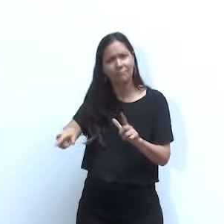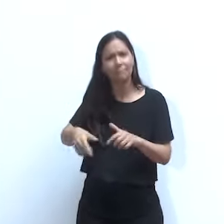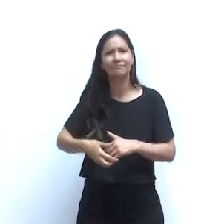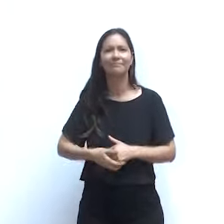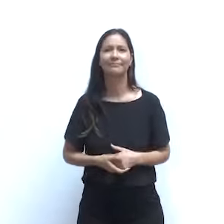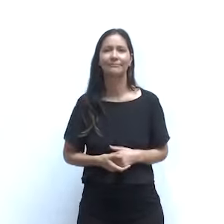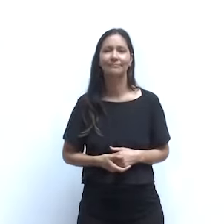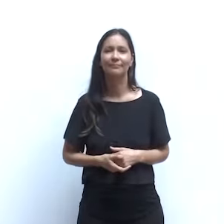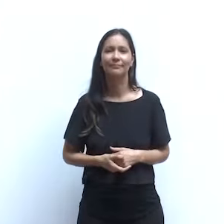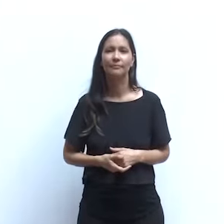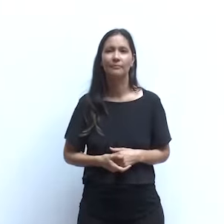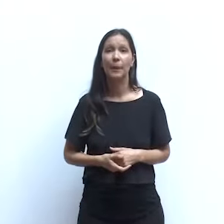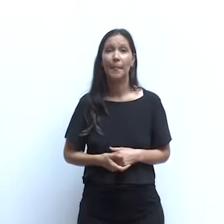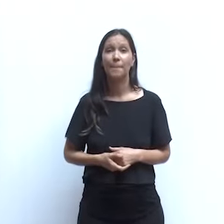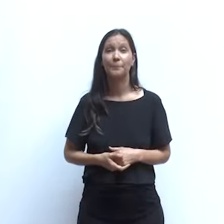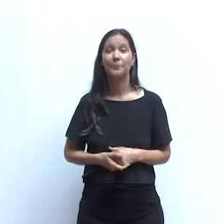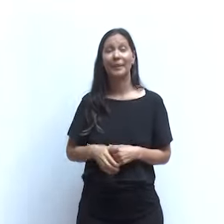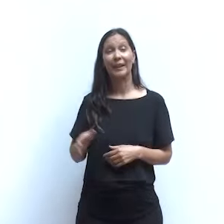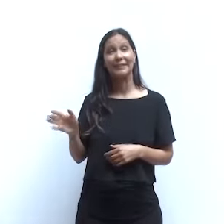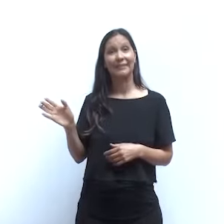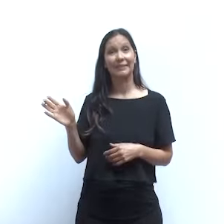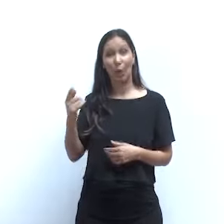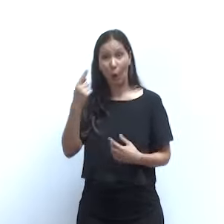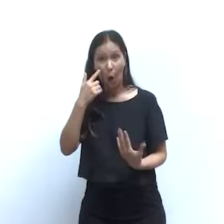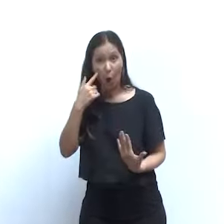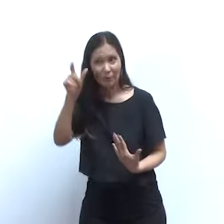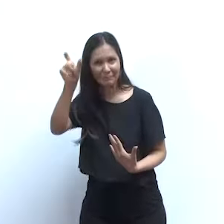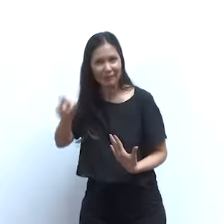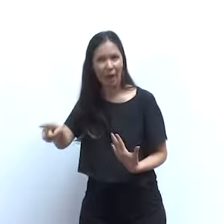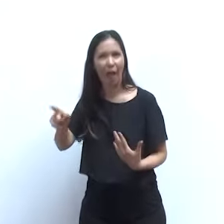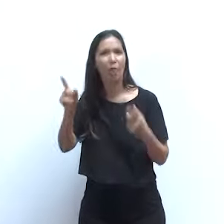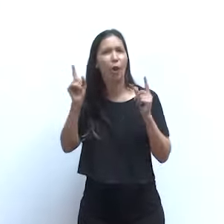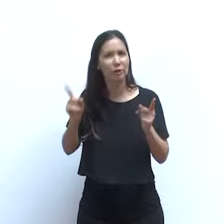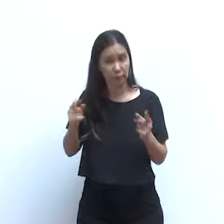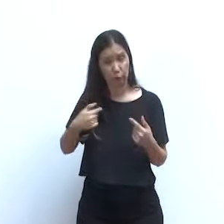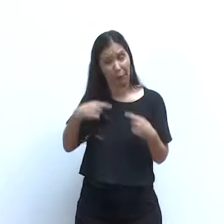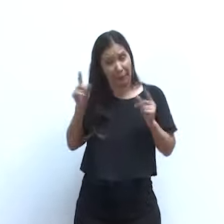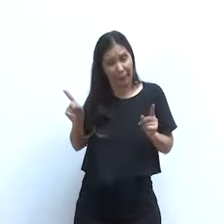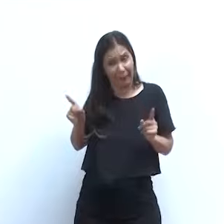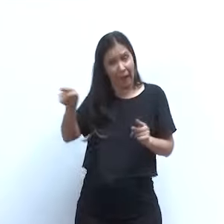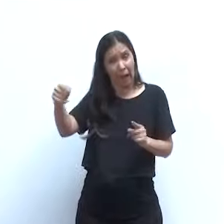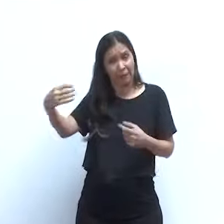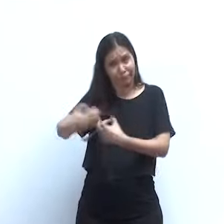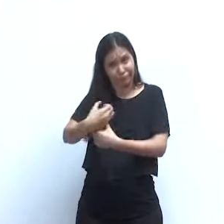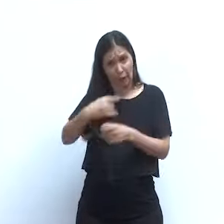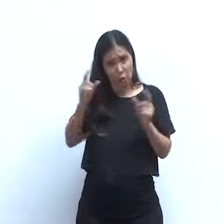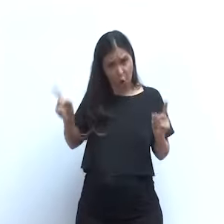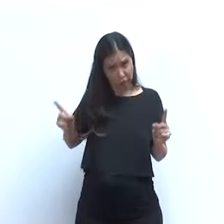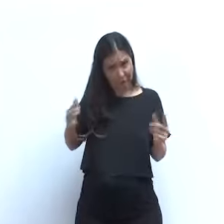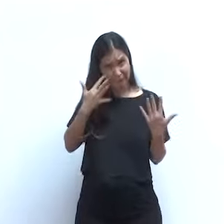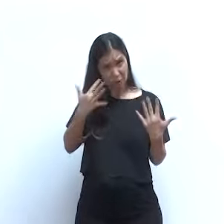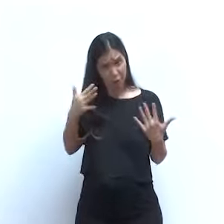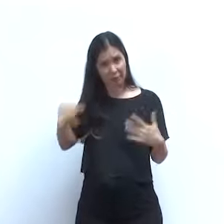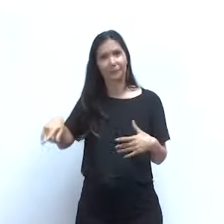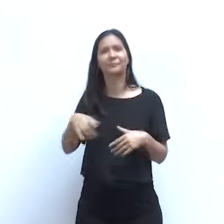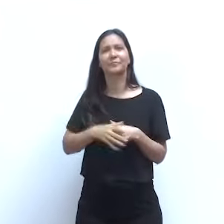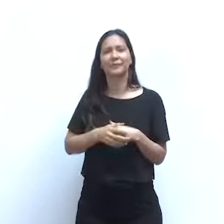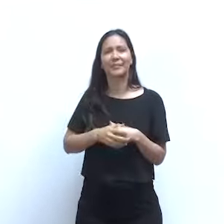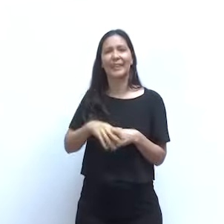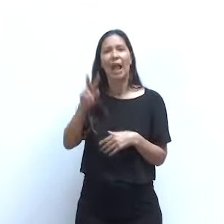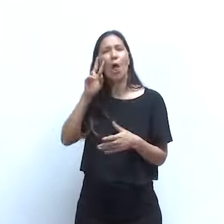que todo lo que lo estuvimos de docente a Javier como fue mi caso siempre reconocemos esa mueca que